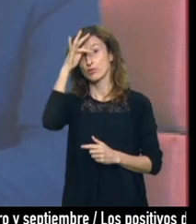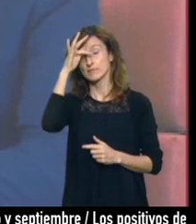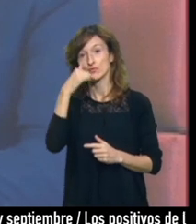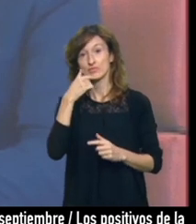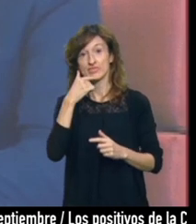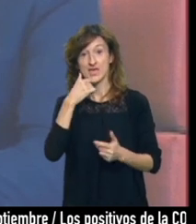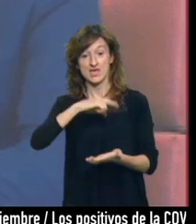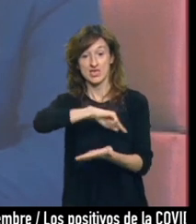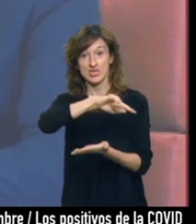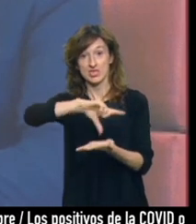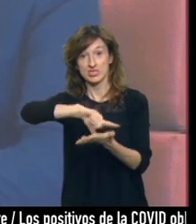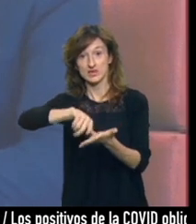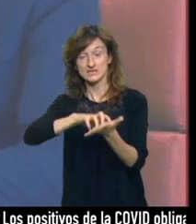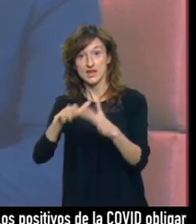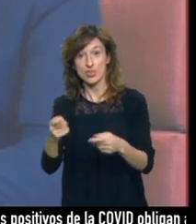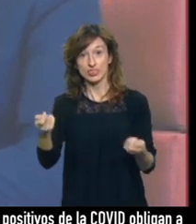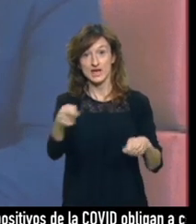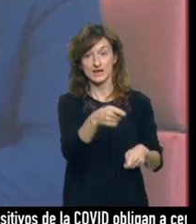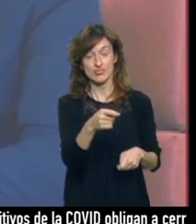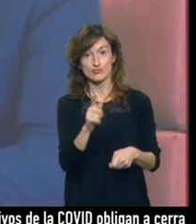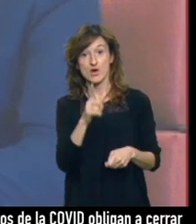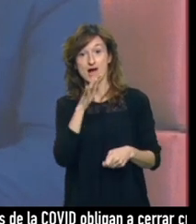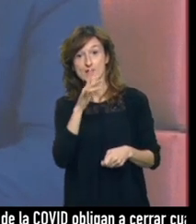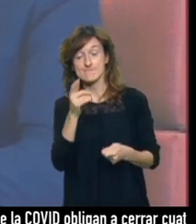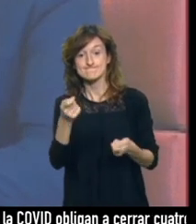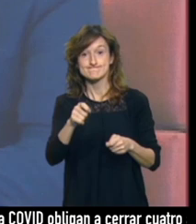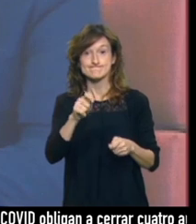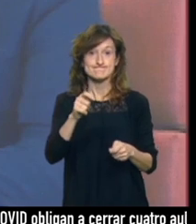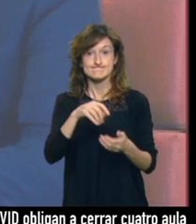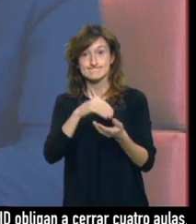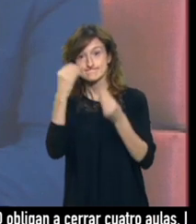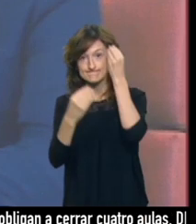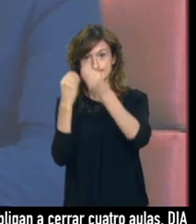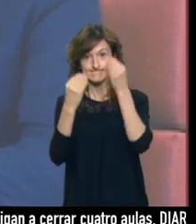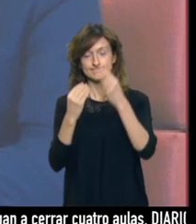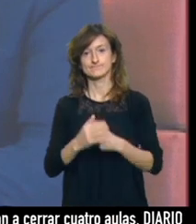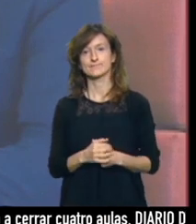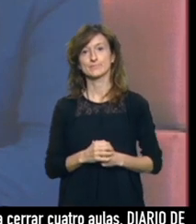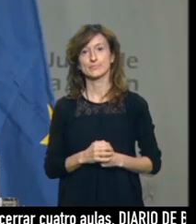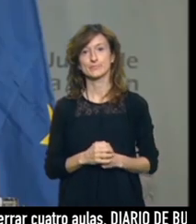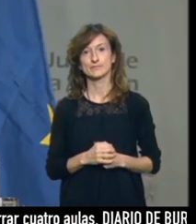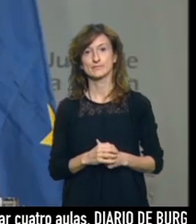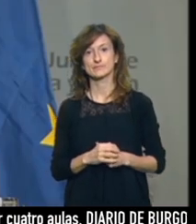un confinamiento perimetral de la comunidad, ahora el cierre sí está encima de la mesa.